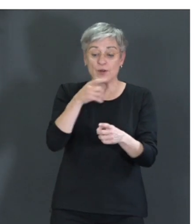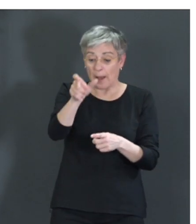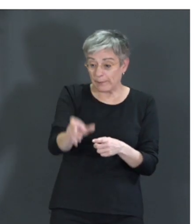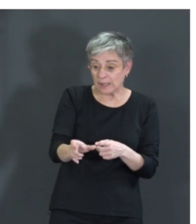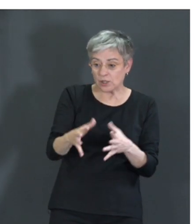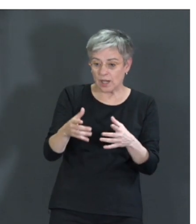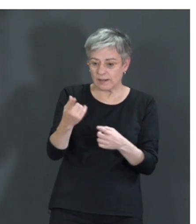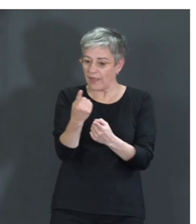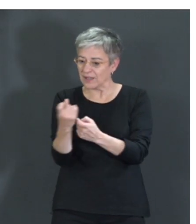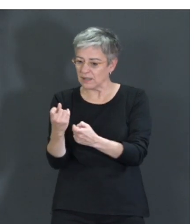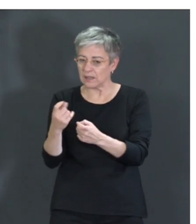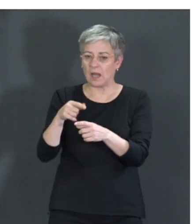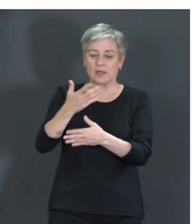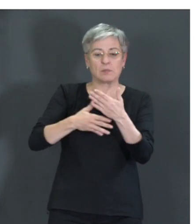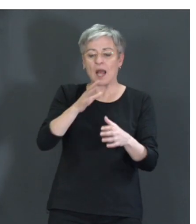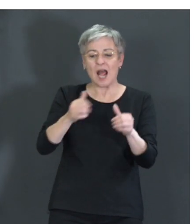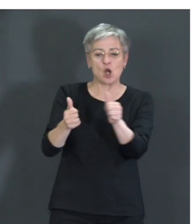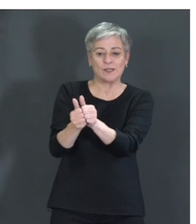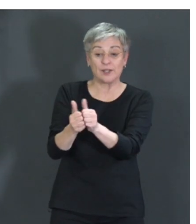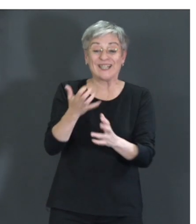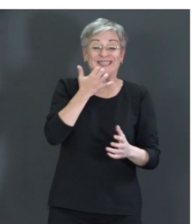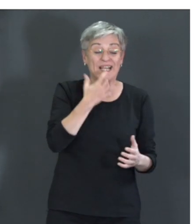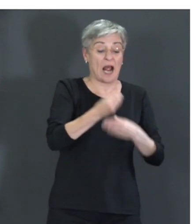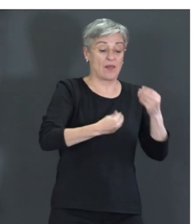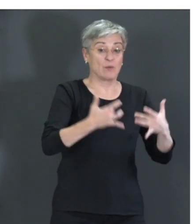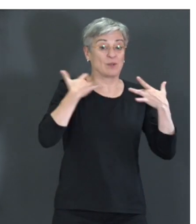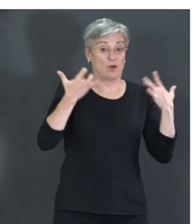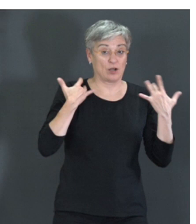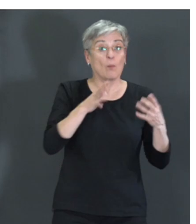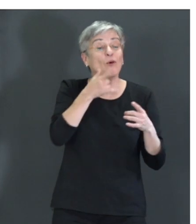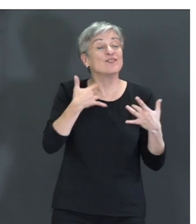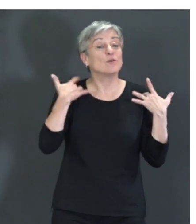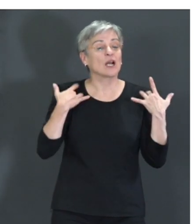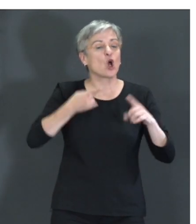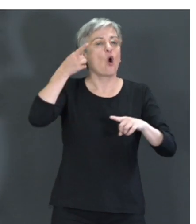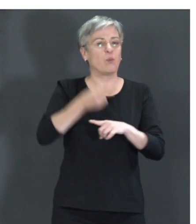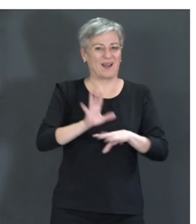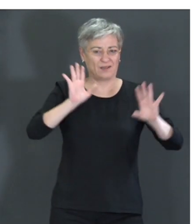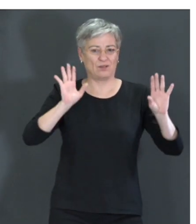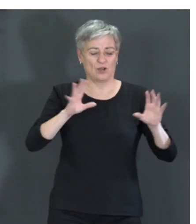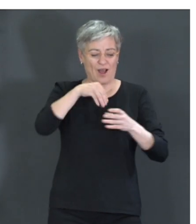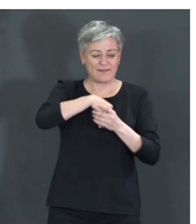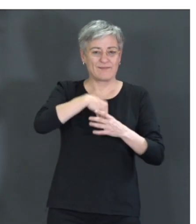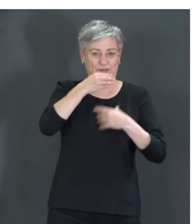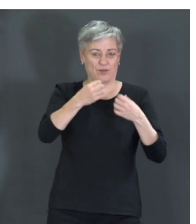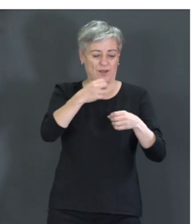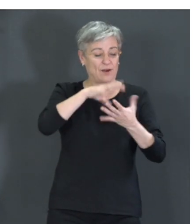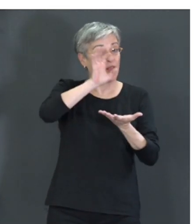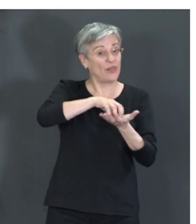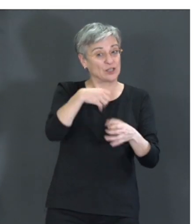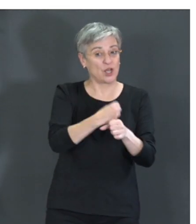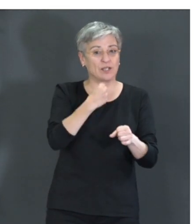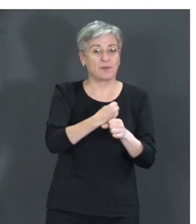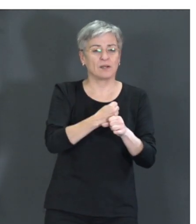de acompañamiento, y cuando hagamos simulacros, que estamos obligados a hacer simulacros en los centros de trabajo, ¿vale? Esto tampoco lo